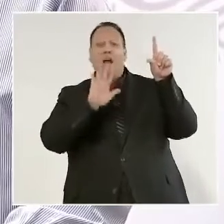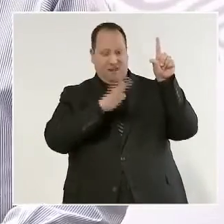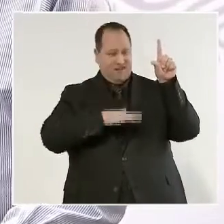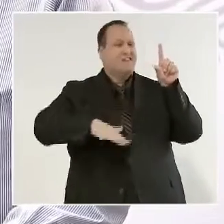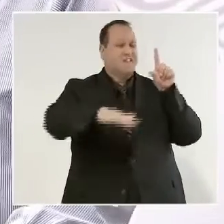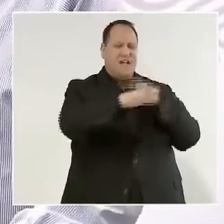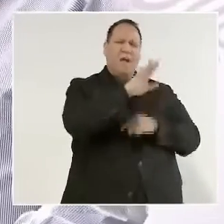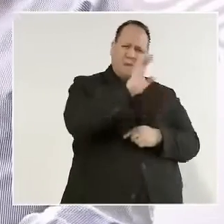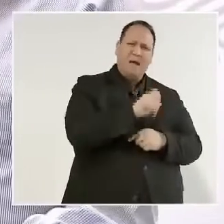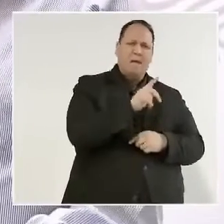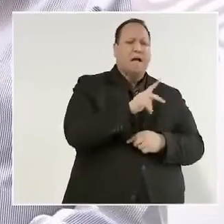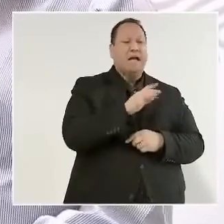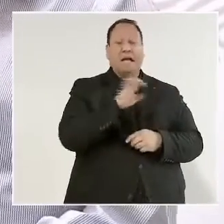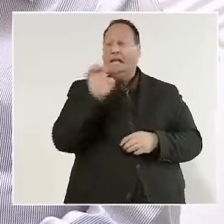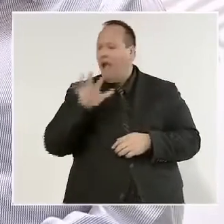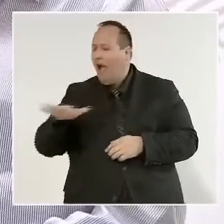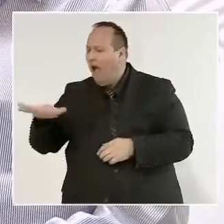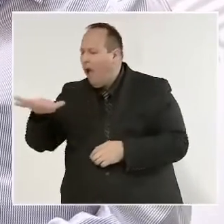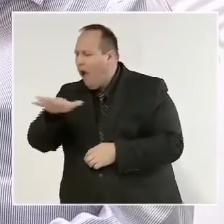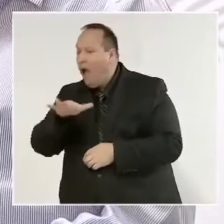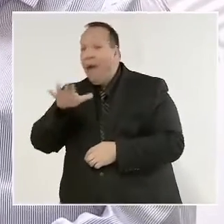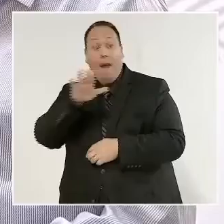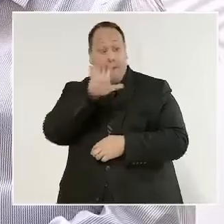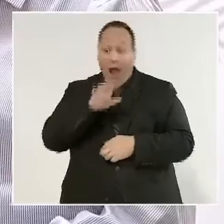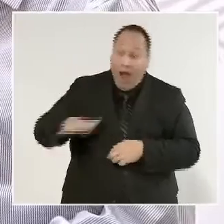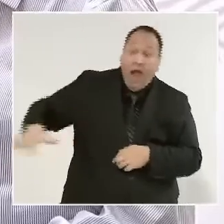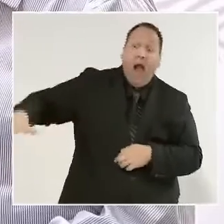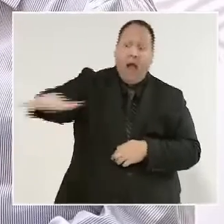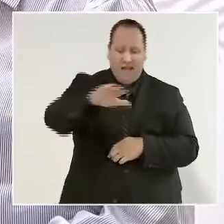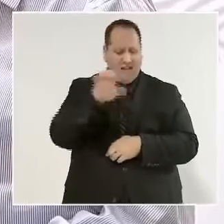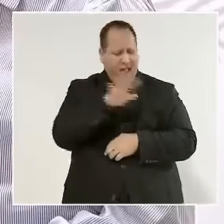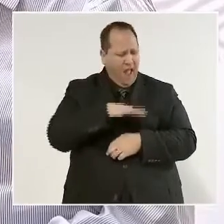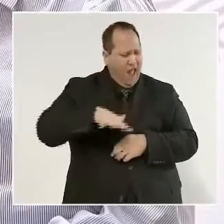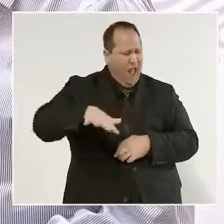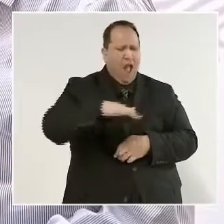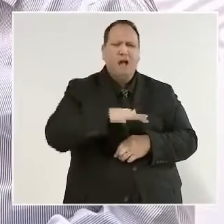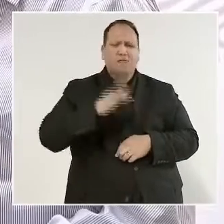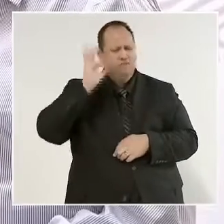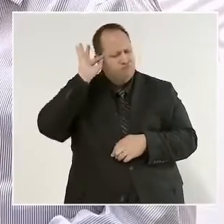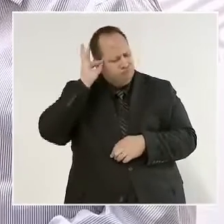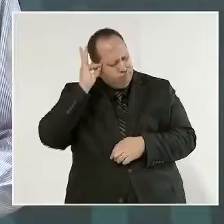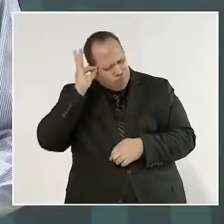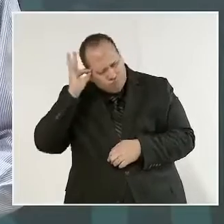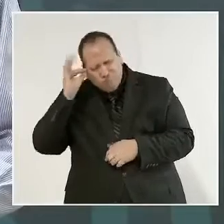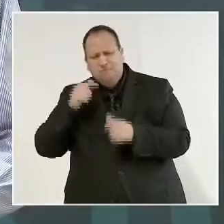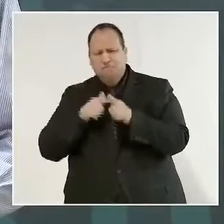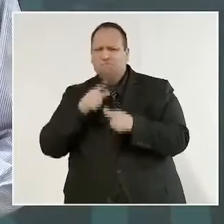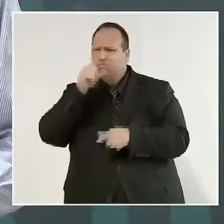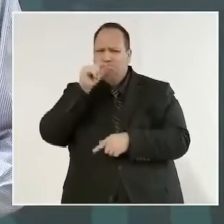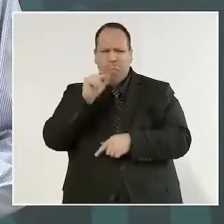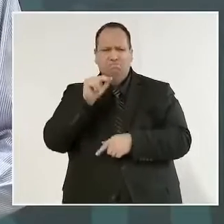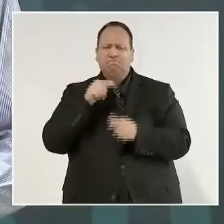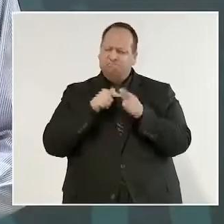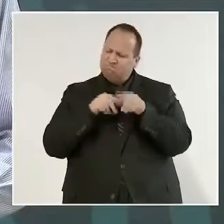Baja California, al pueblo de Ensenada. Vamos a seguir trabajando